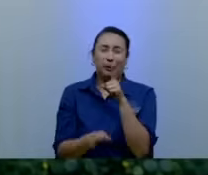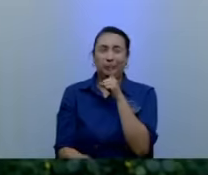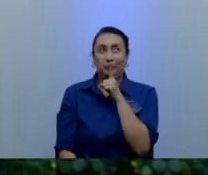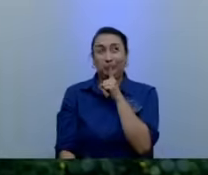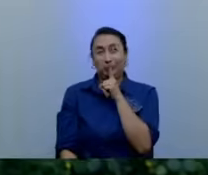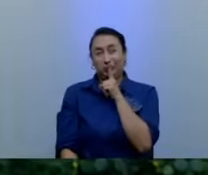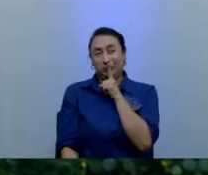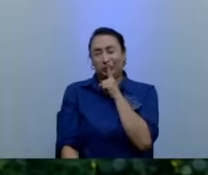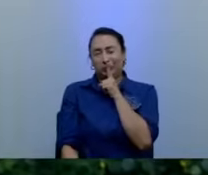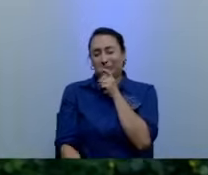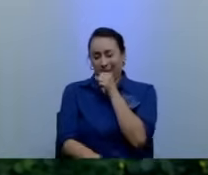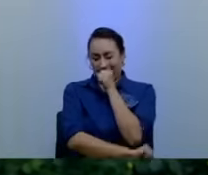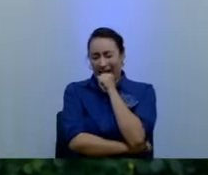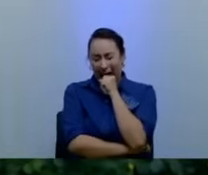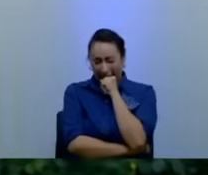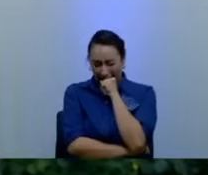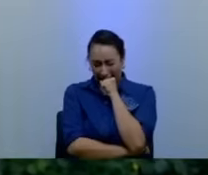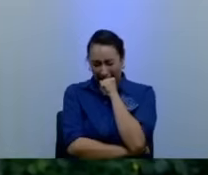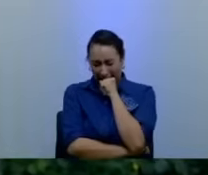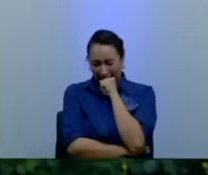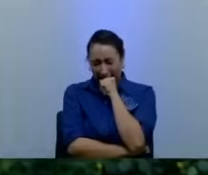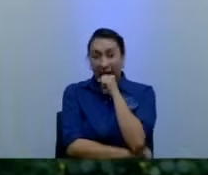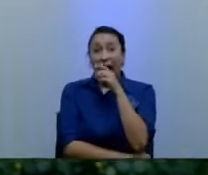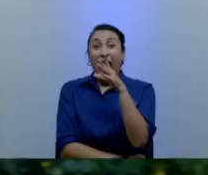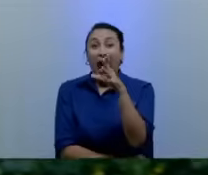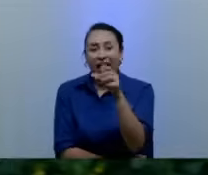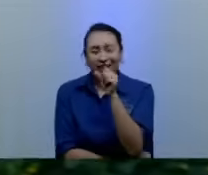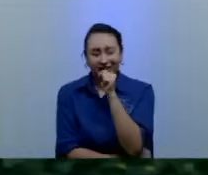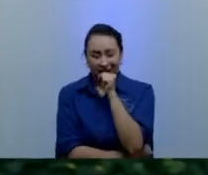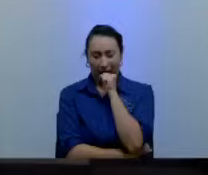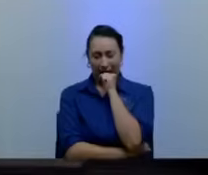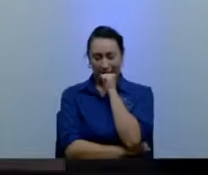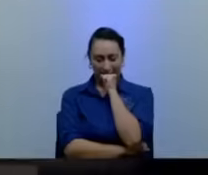a veces me lo aguanto, pero a veces no.